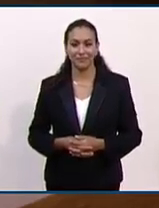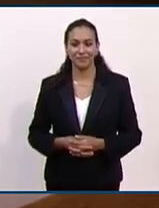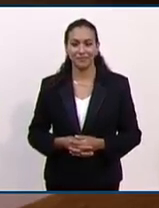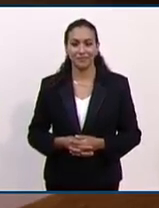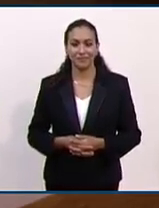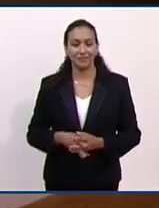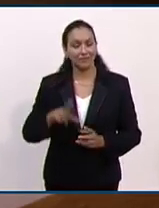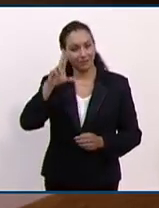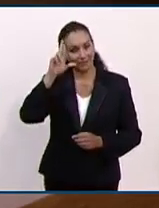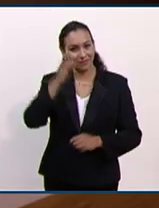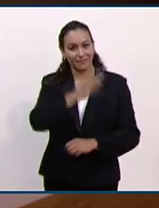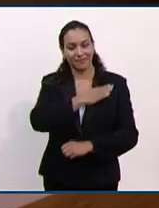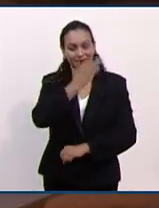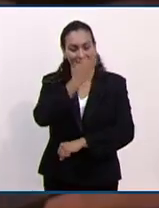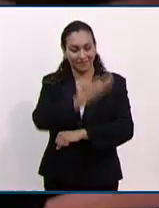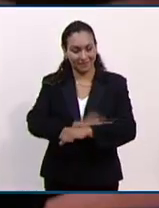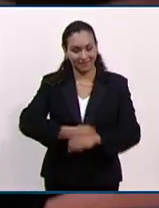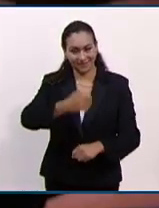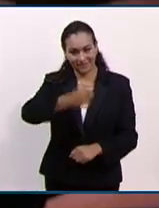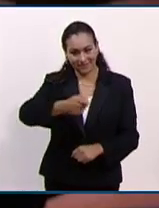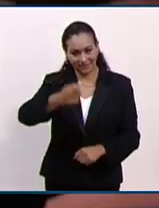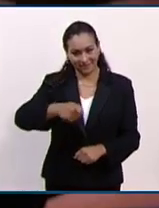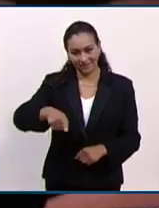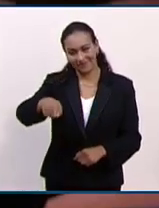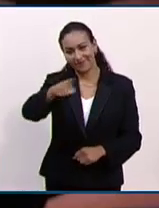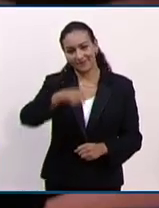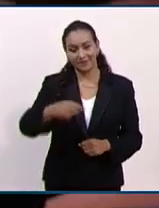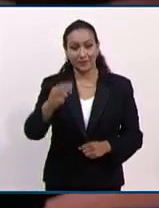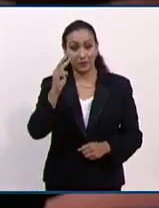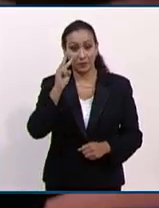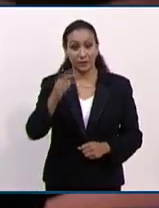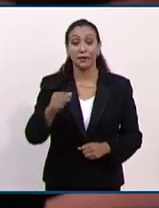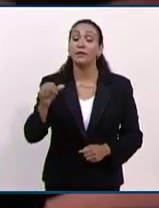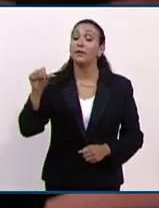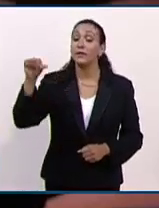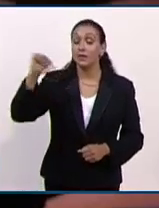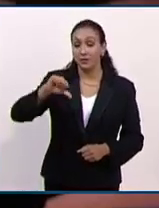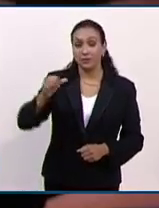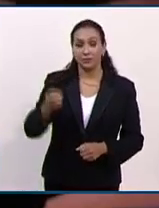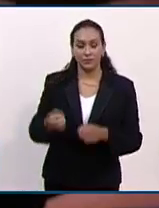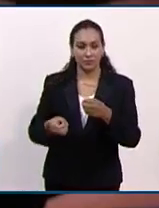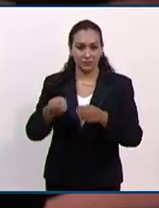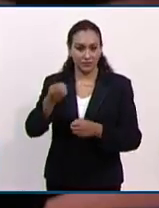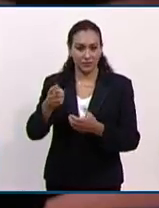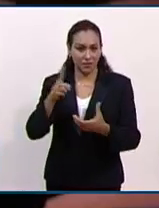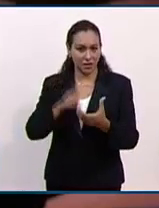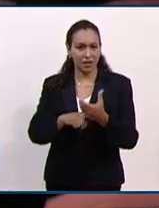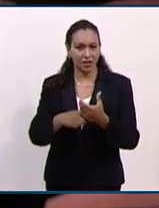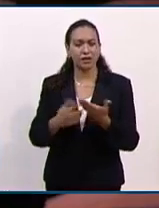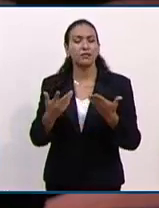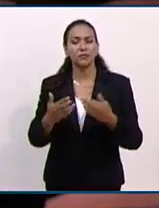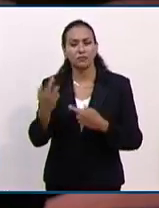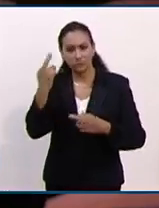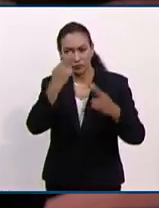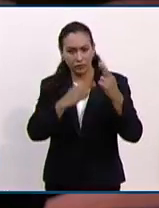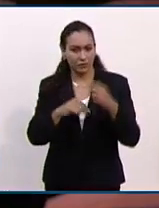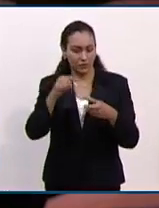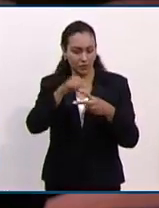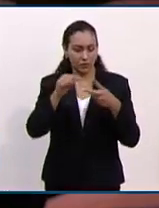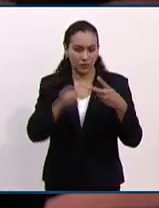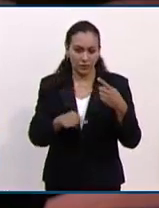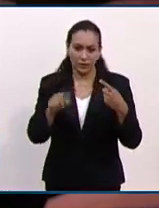¿Qué tal? Muy buenas tardes a todas las personas que siguen esta transmisión. El Pleno de la Suprema Corte de Justicia resolvió dos asuntos,